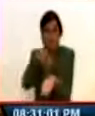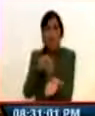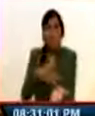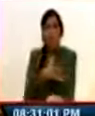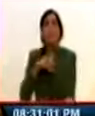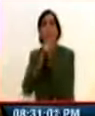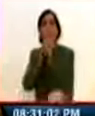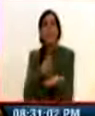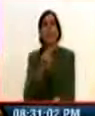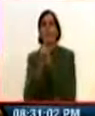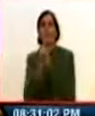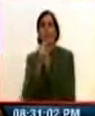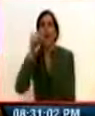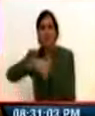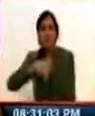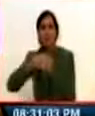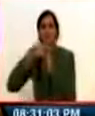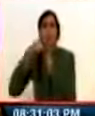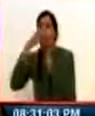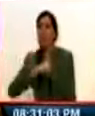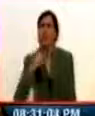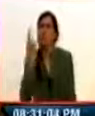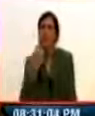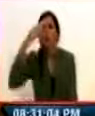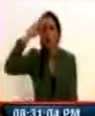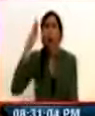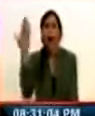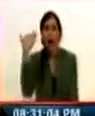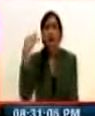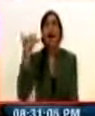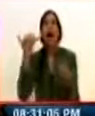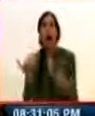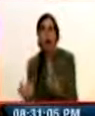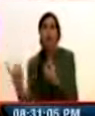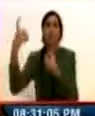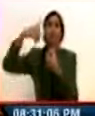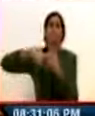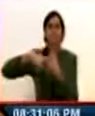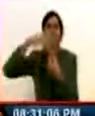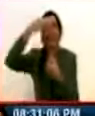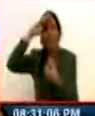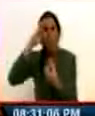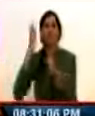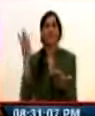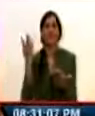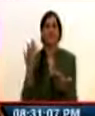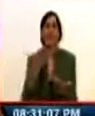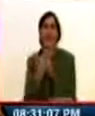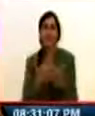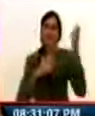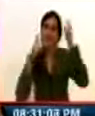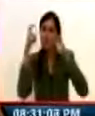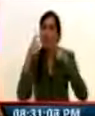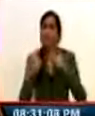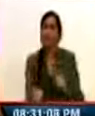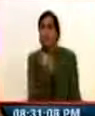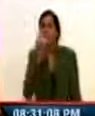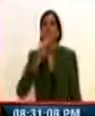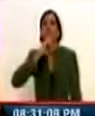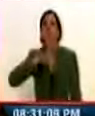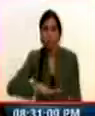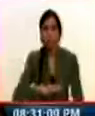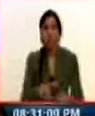decir, aquí no está Cuba, bueno, hoy estamos presenciando al comandante Chávez también. Es un momento histórico, es un sitio